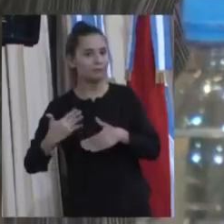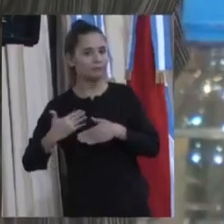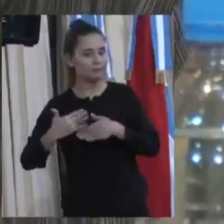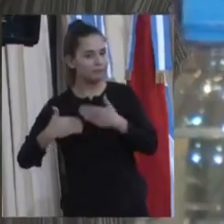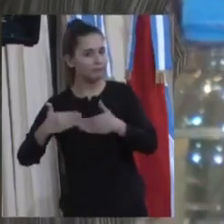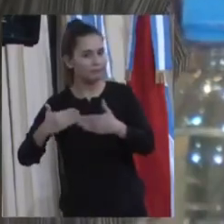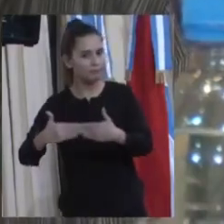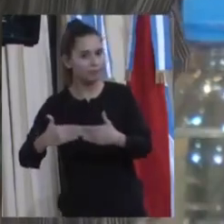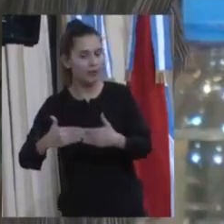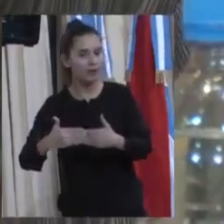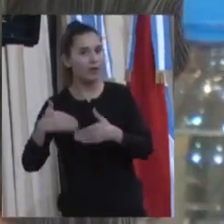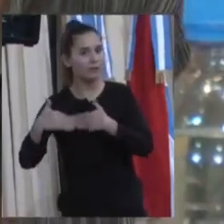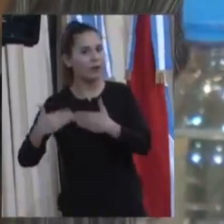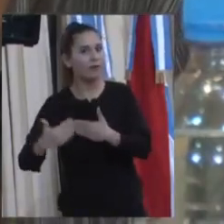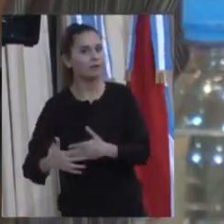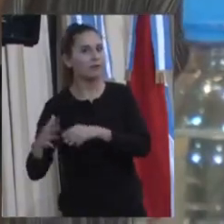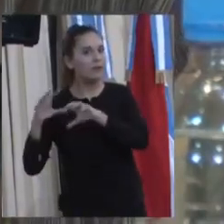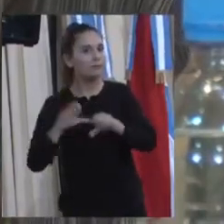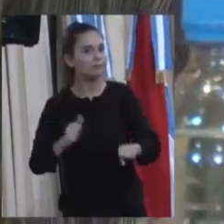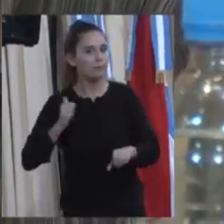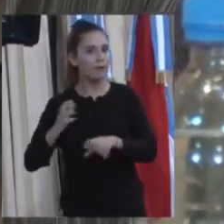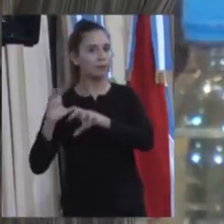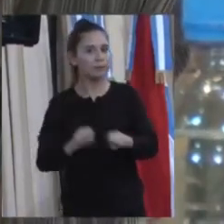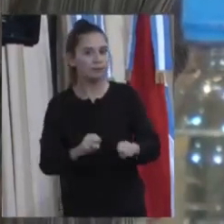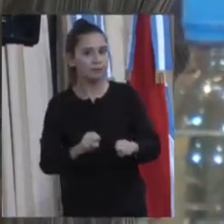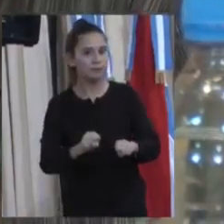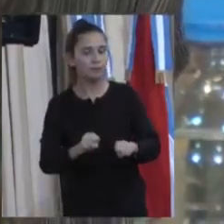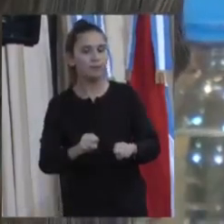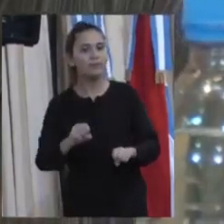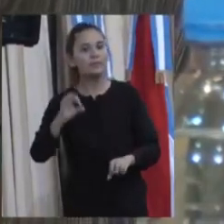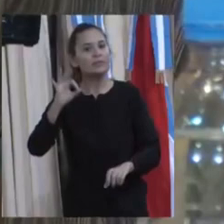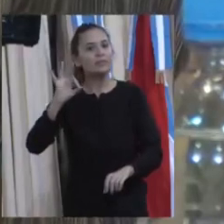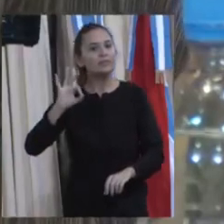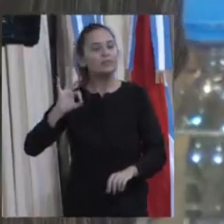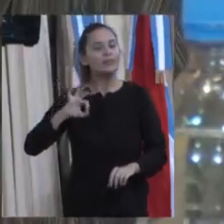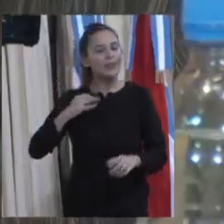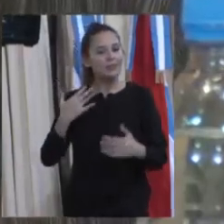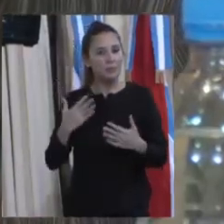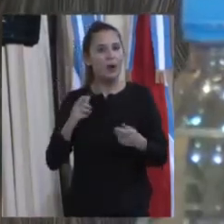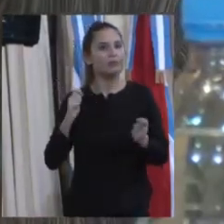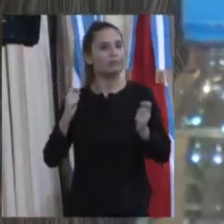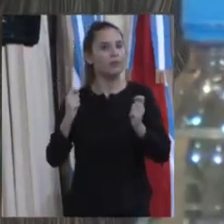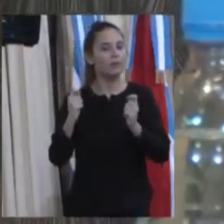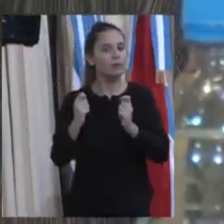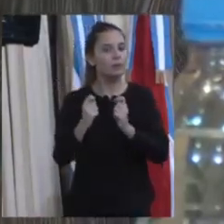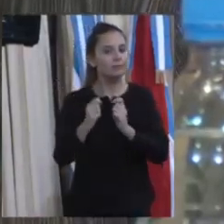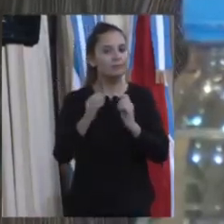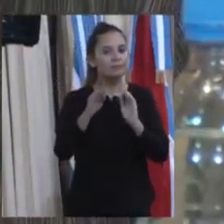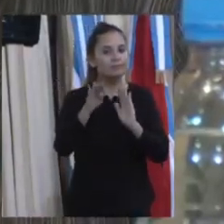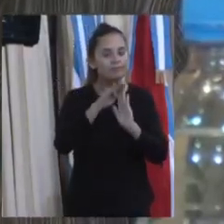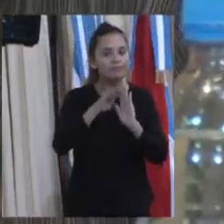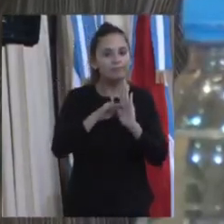las dictaduras, pero también son años en que hay profundas reformas estructurales